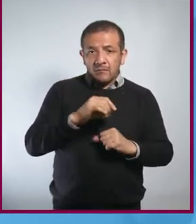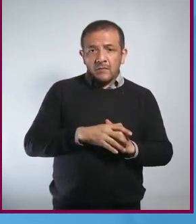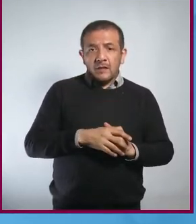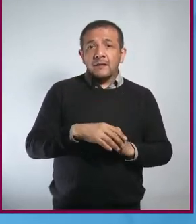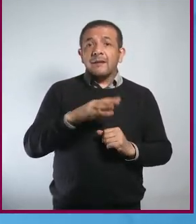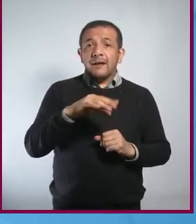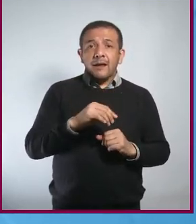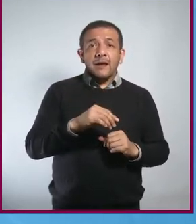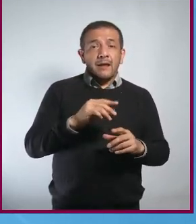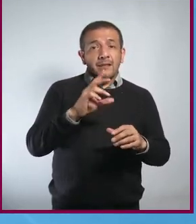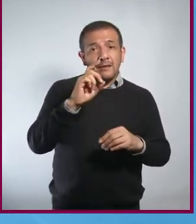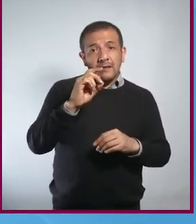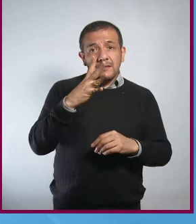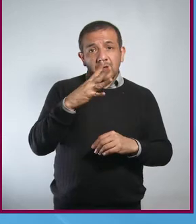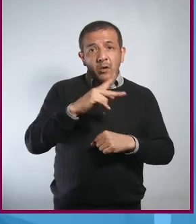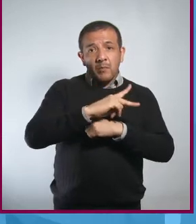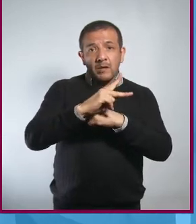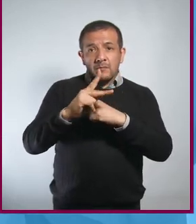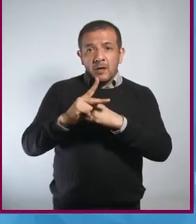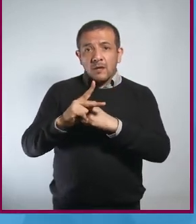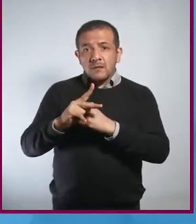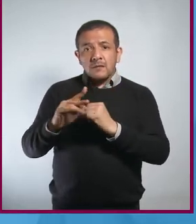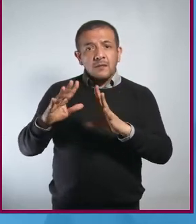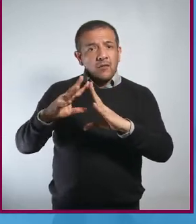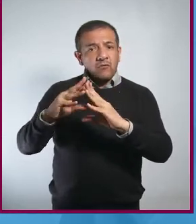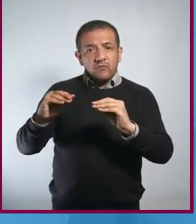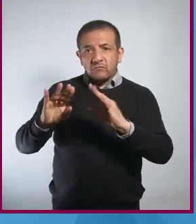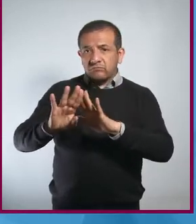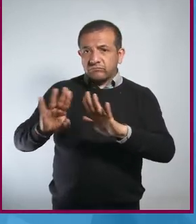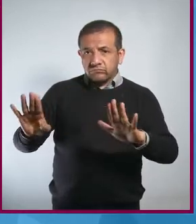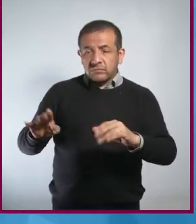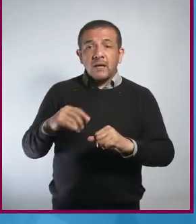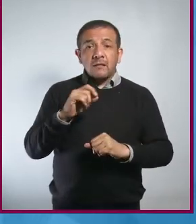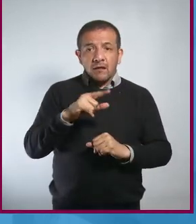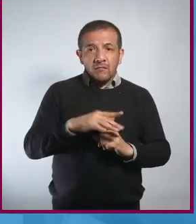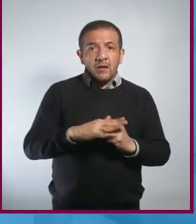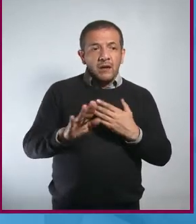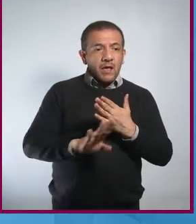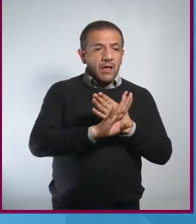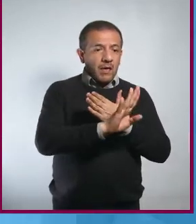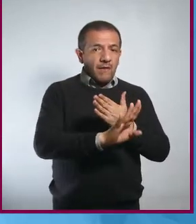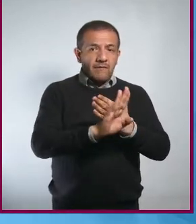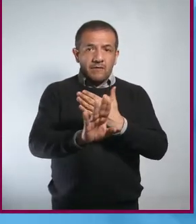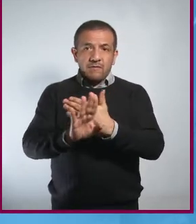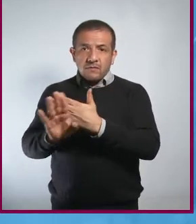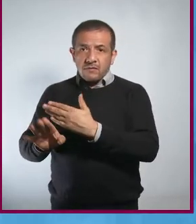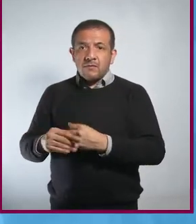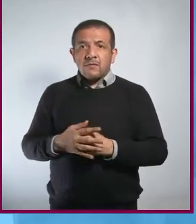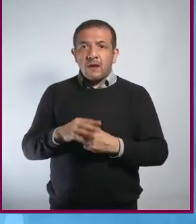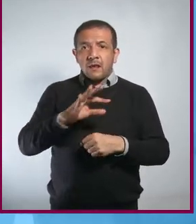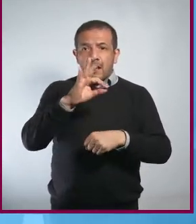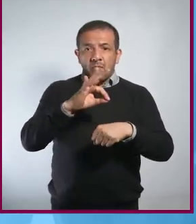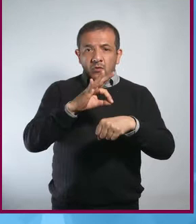35 países. Y evitar su reaparición en todos los países libres de la enfermedad.